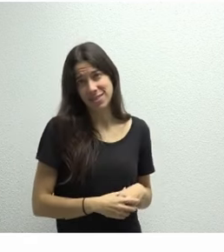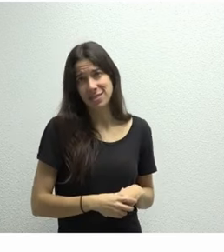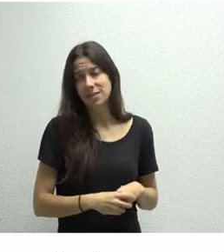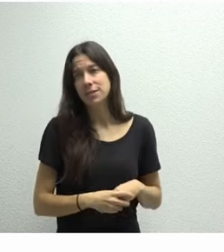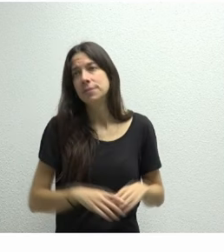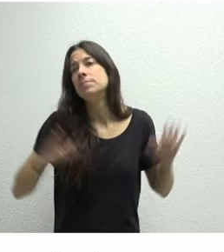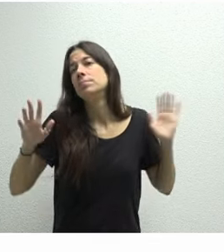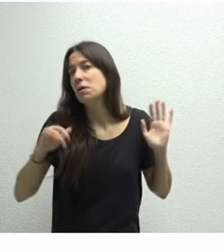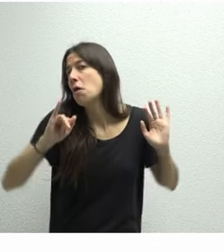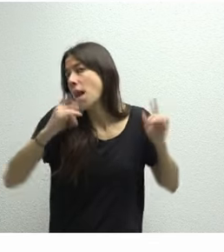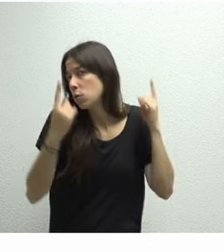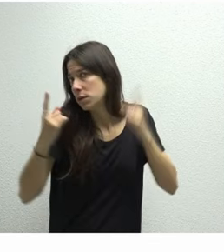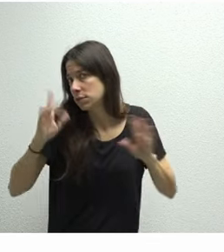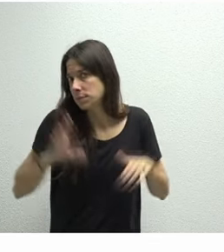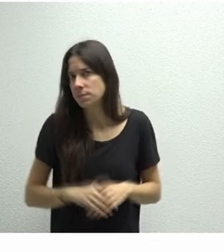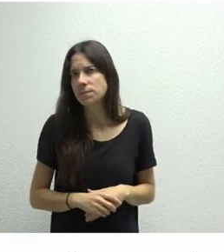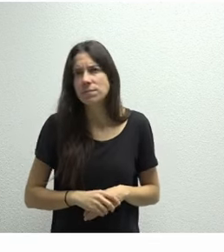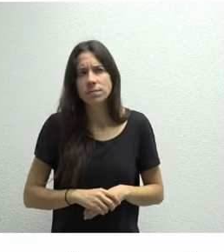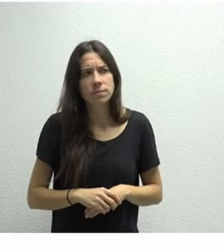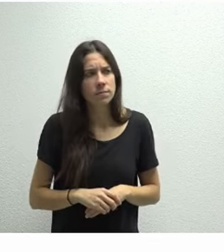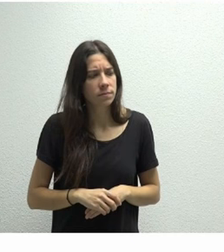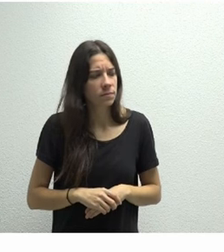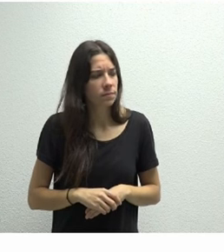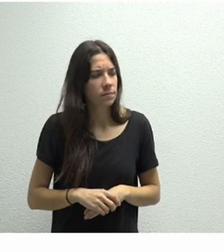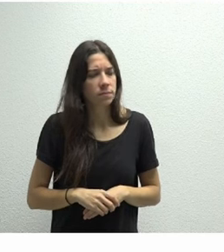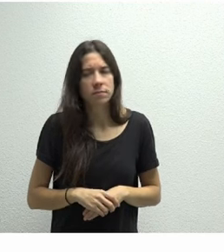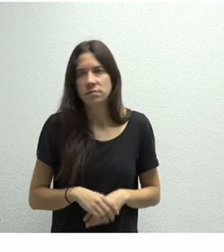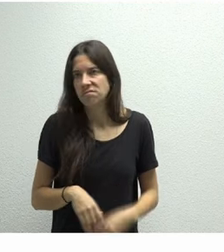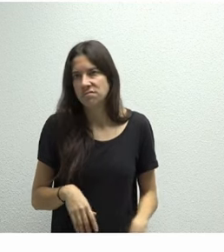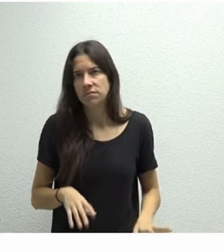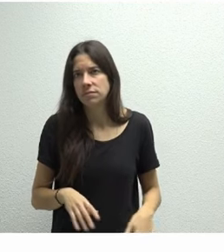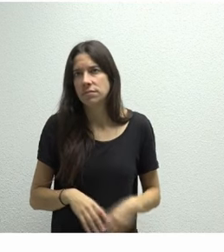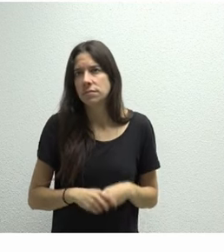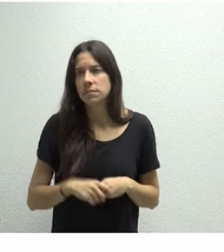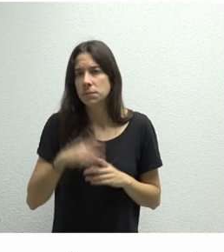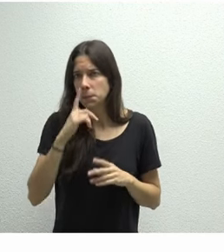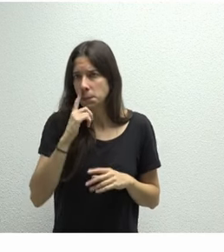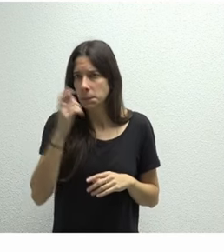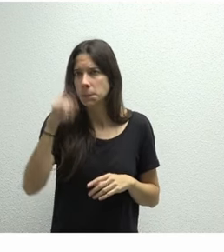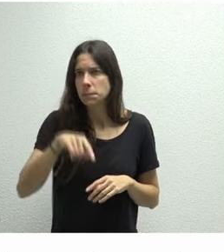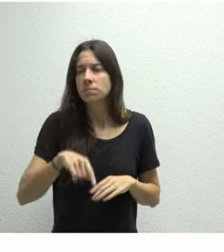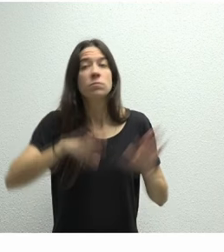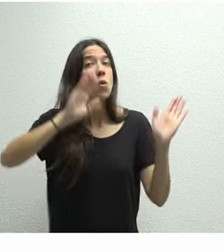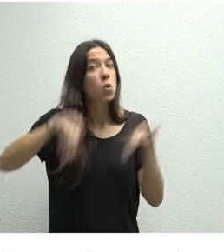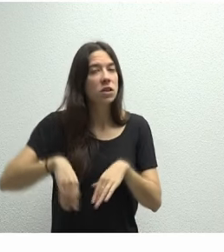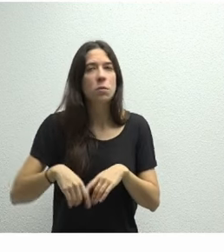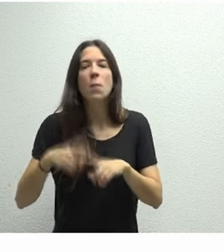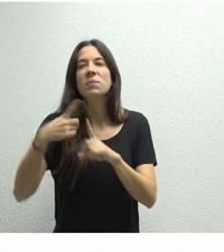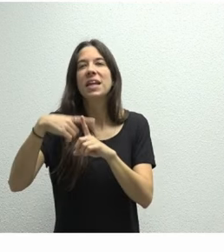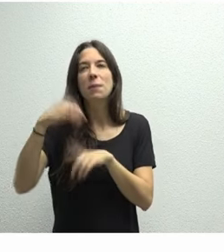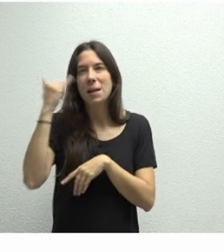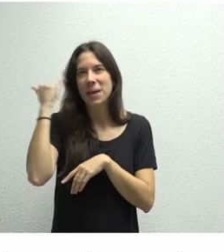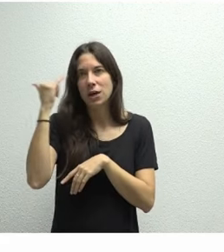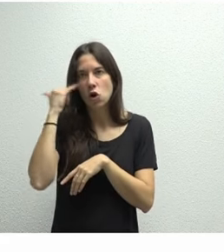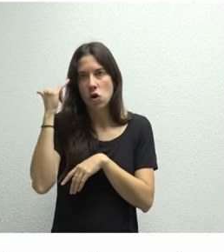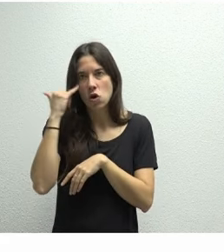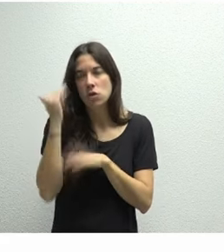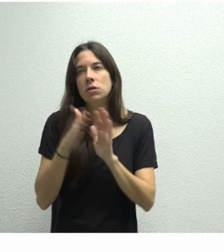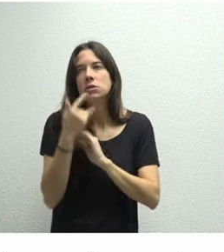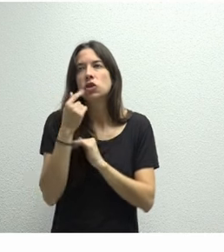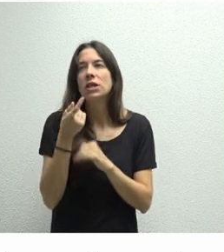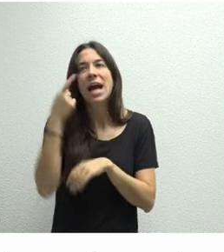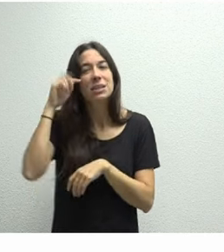pero está no y ahora viene ya para acabar no el nivel micro no que serían esas experiencias eh que que